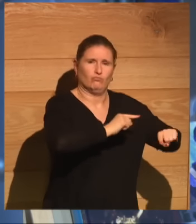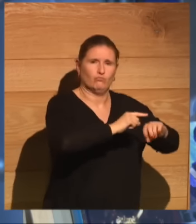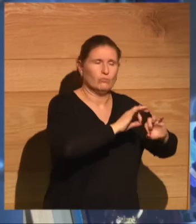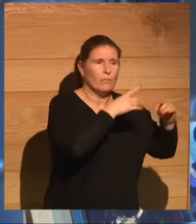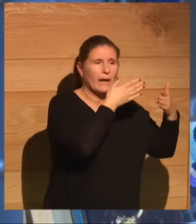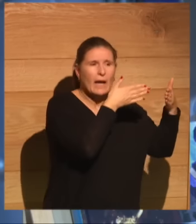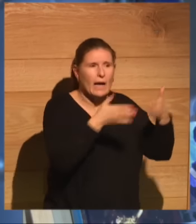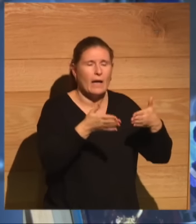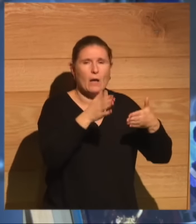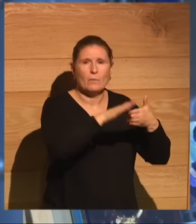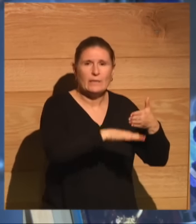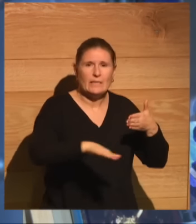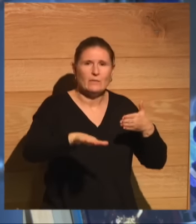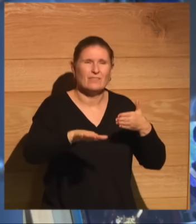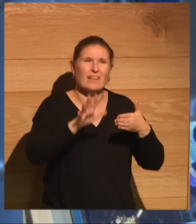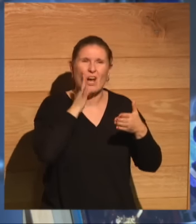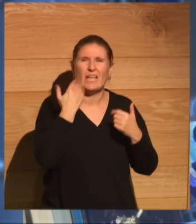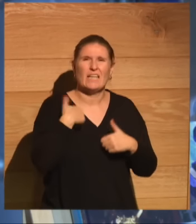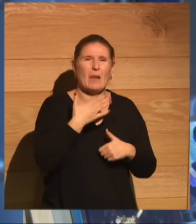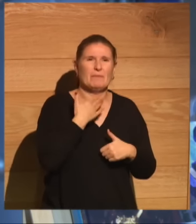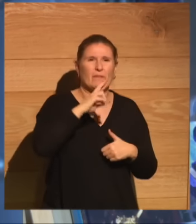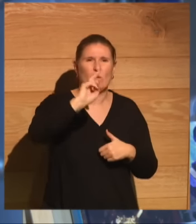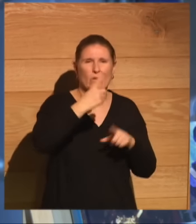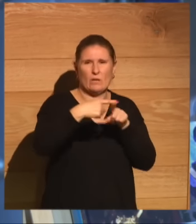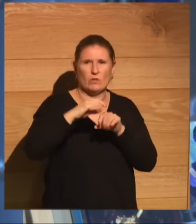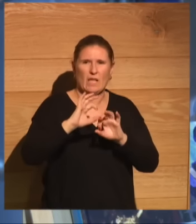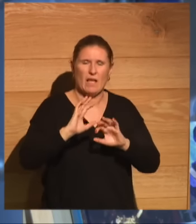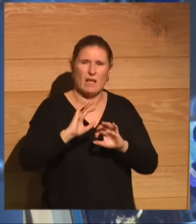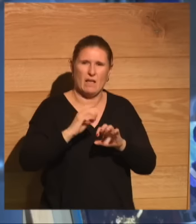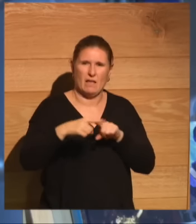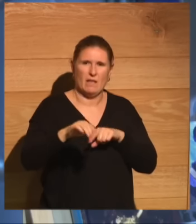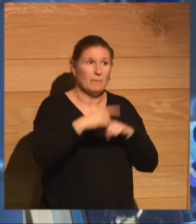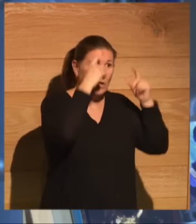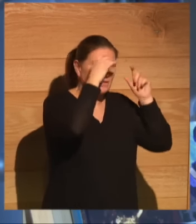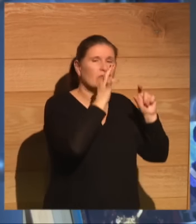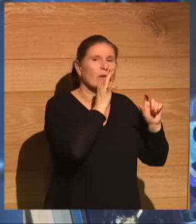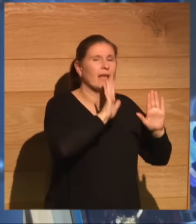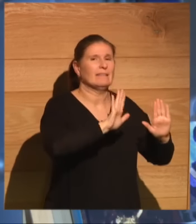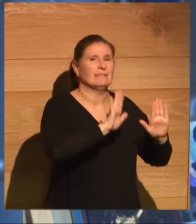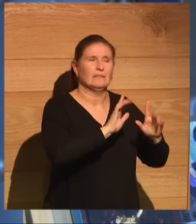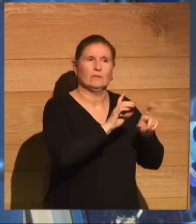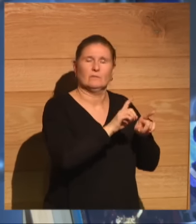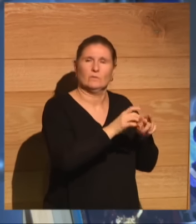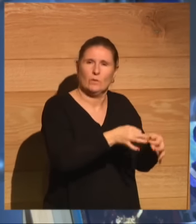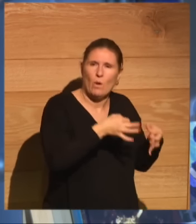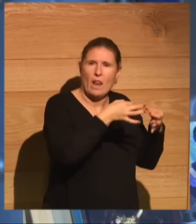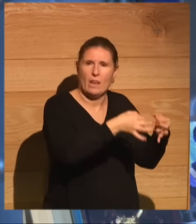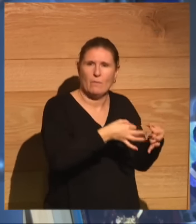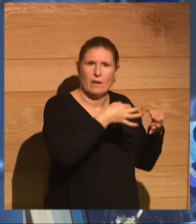que seguramente ya están evolucionando en otras direcciones mientras Disney aún no lo está haciendo. Así que, de